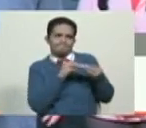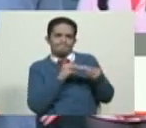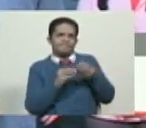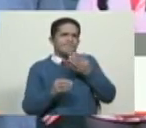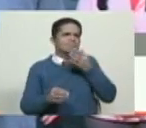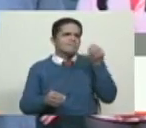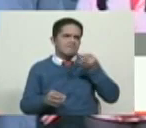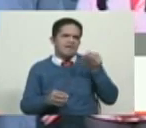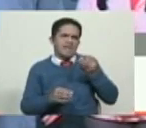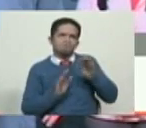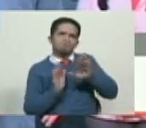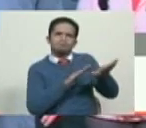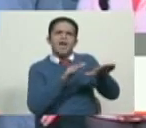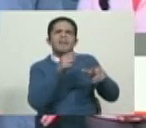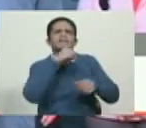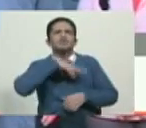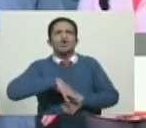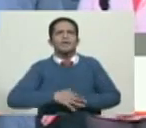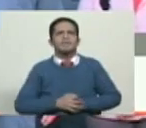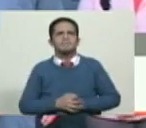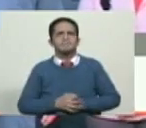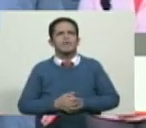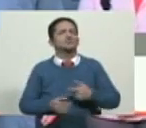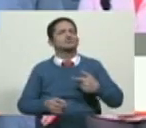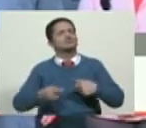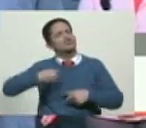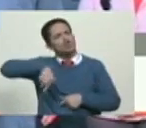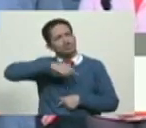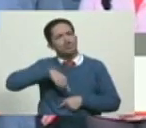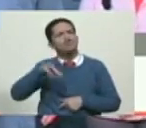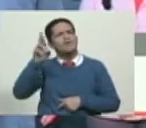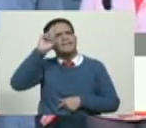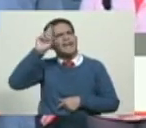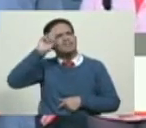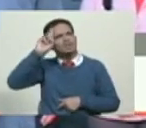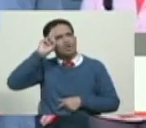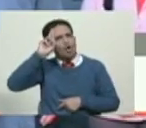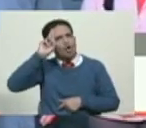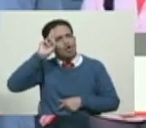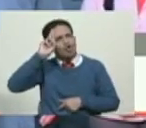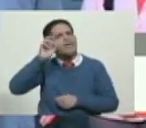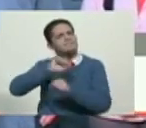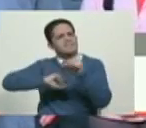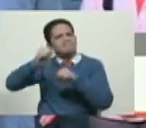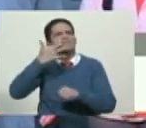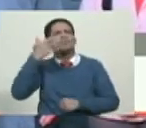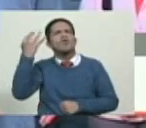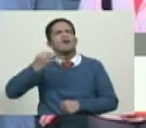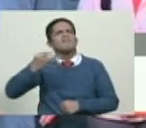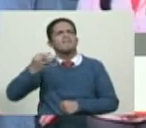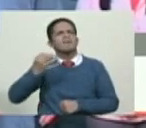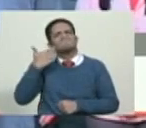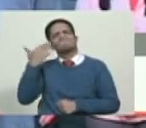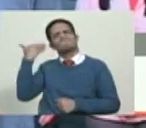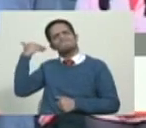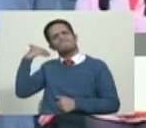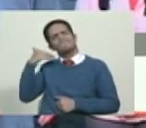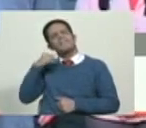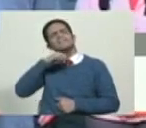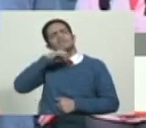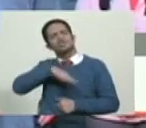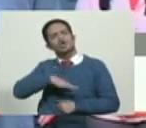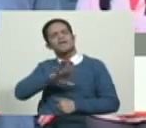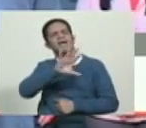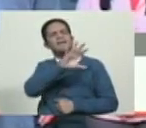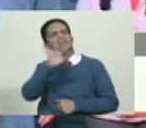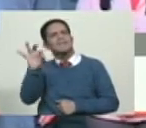dude. Tenemos la razón histórica y defendemos la verdad de una historia de más de 500 años de lucha. Esa